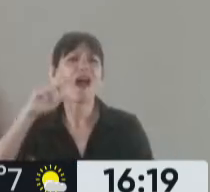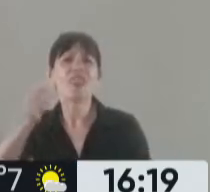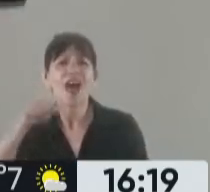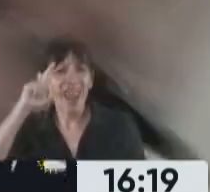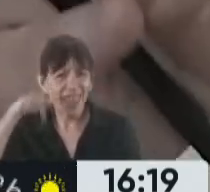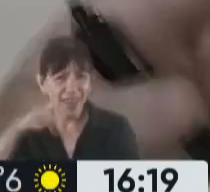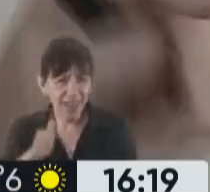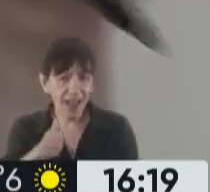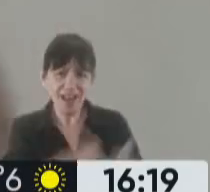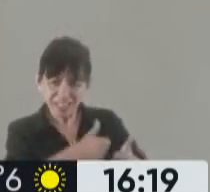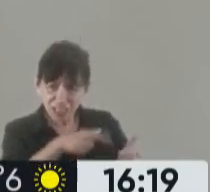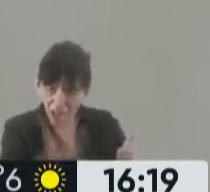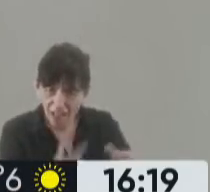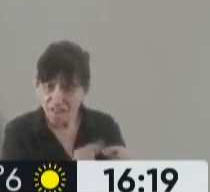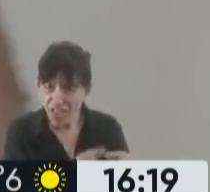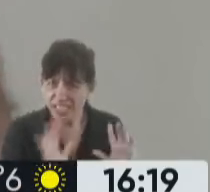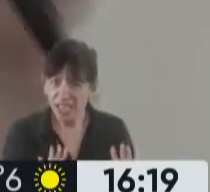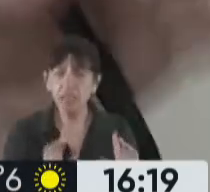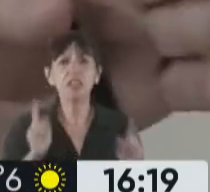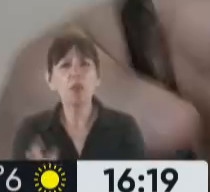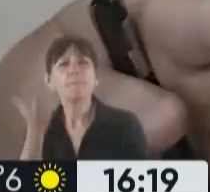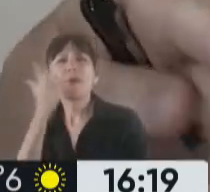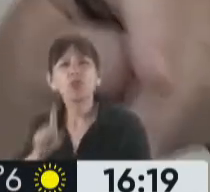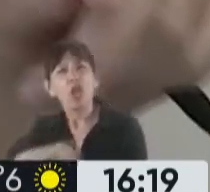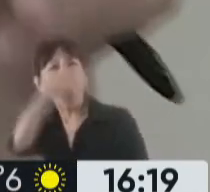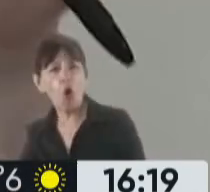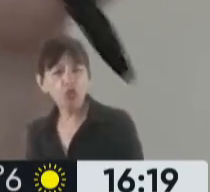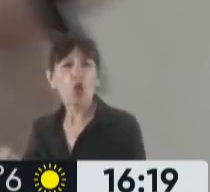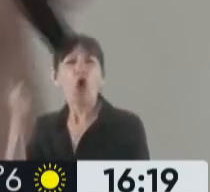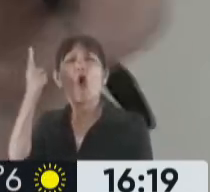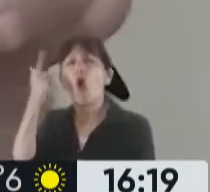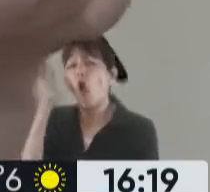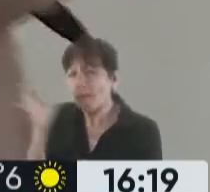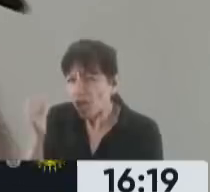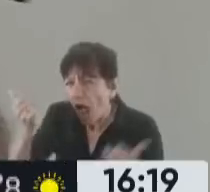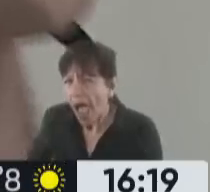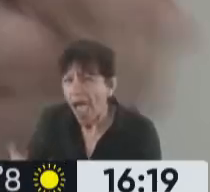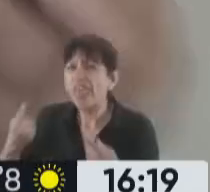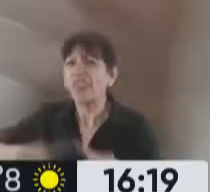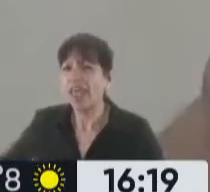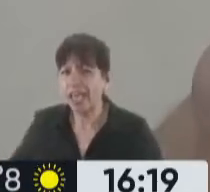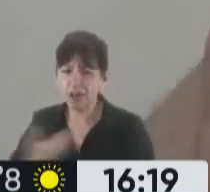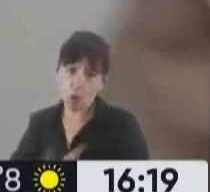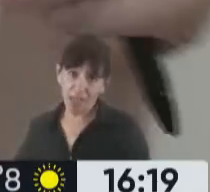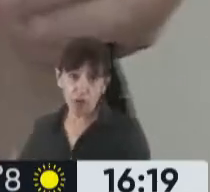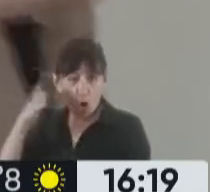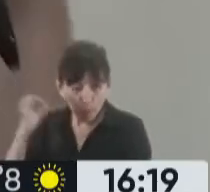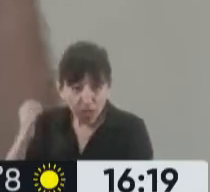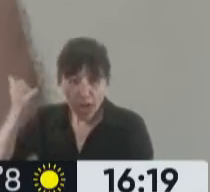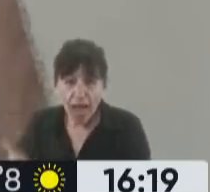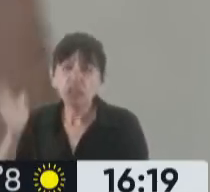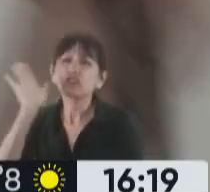por un lado? Y me gustaría saber si existe una opinión del gobierno respecto a las declaraciones, a la confesión, en